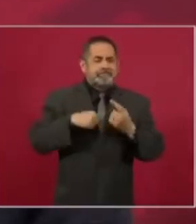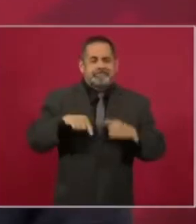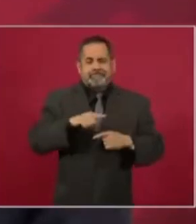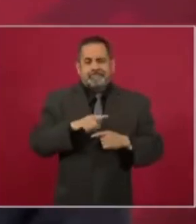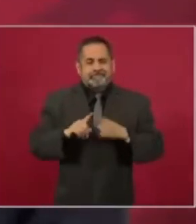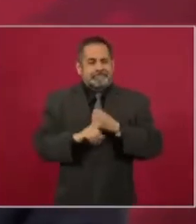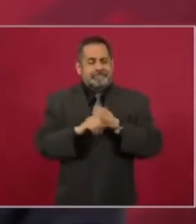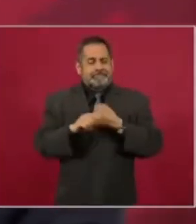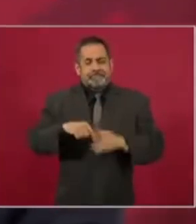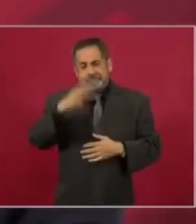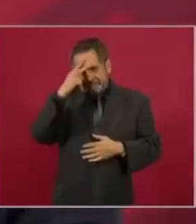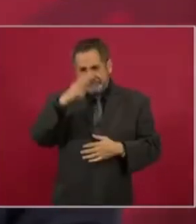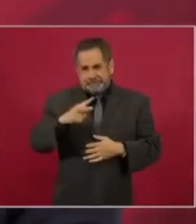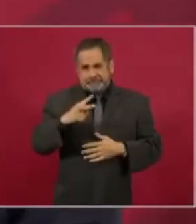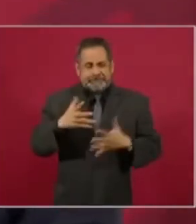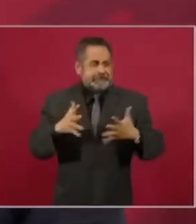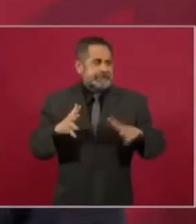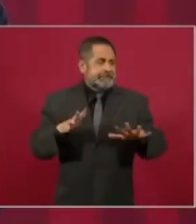desestabiliza